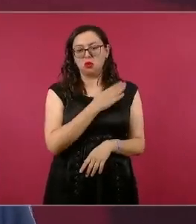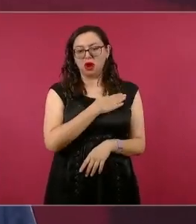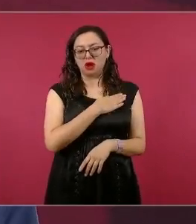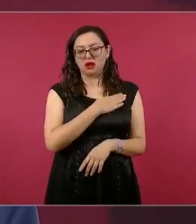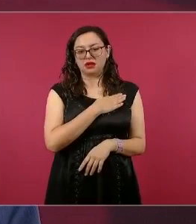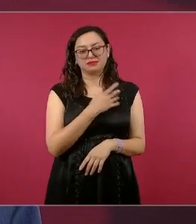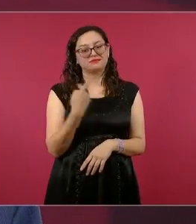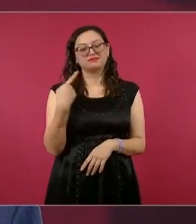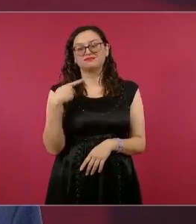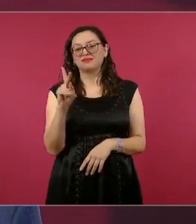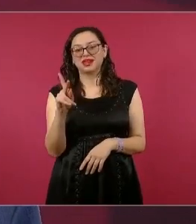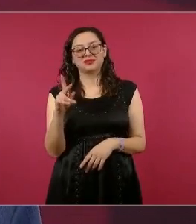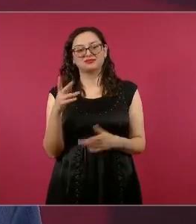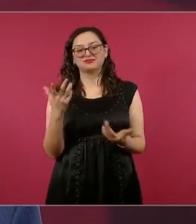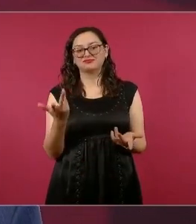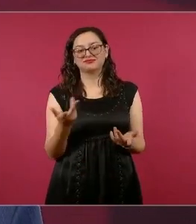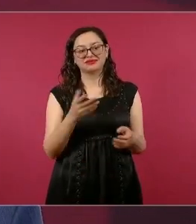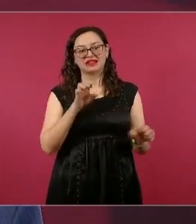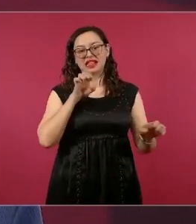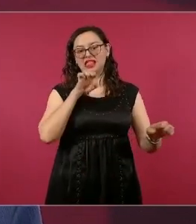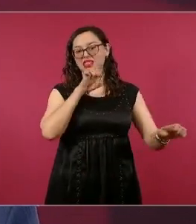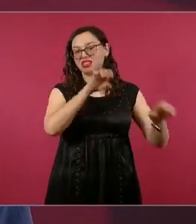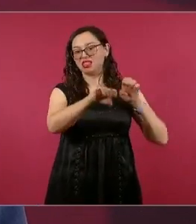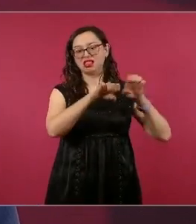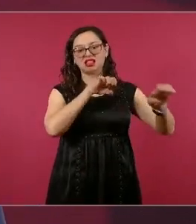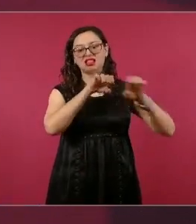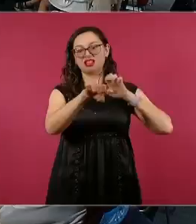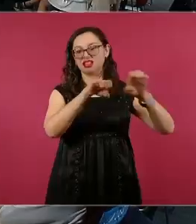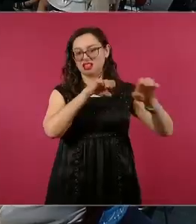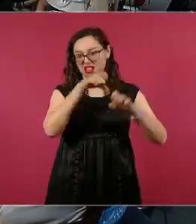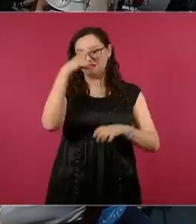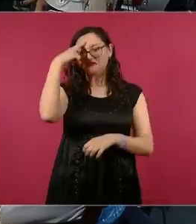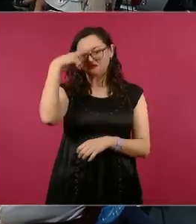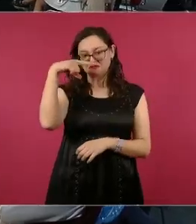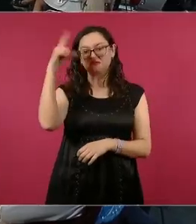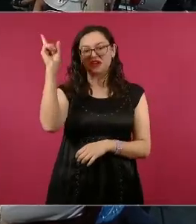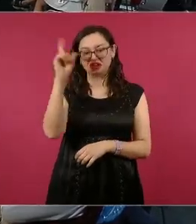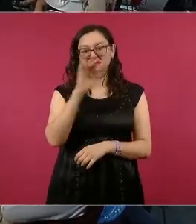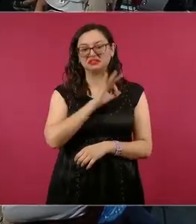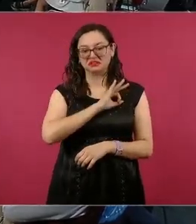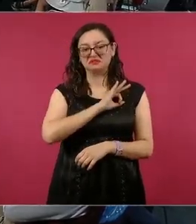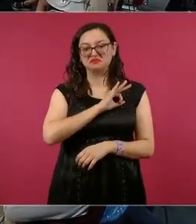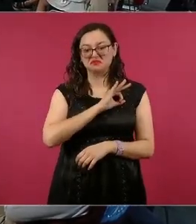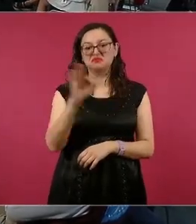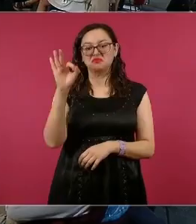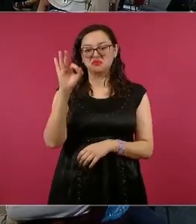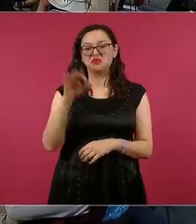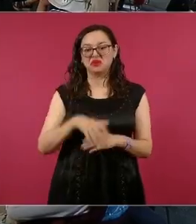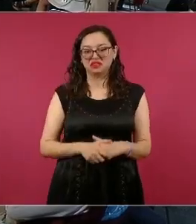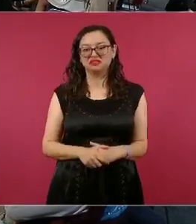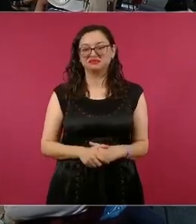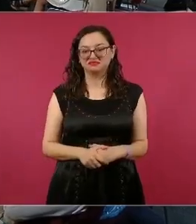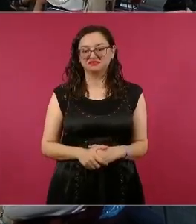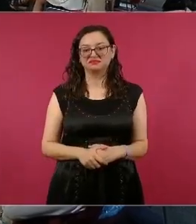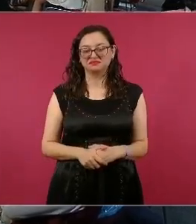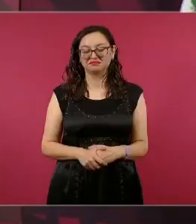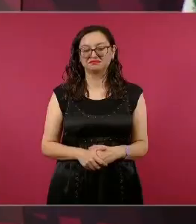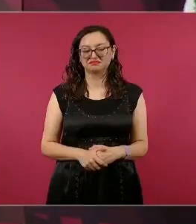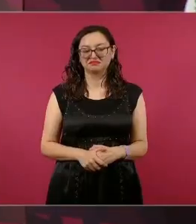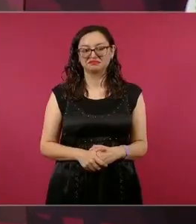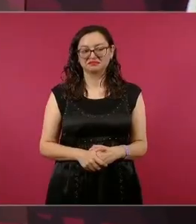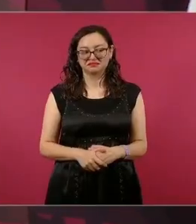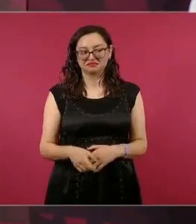es muy susceptible. O sea, porque por eso estos son unos ingratos